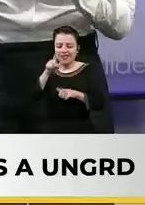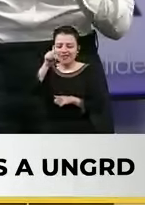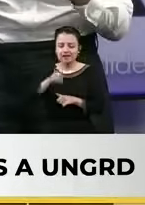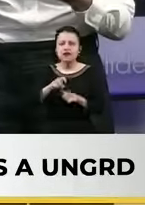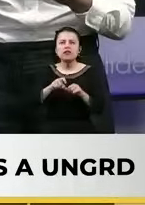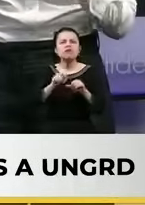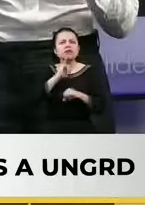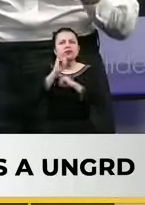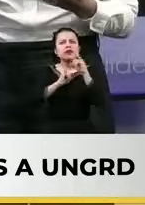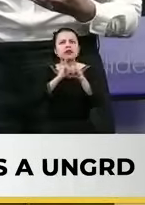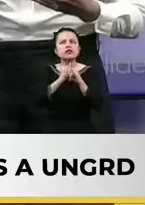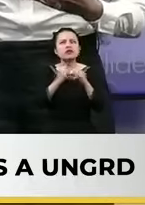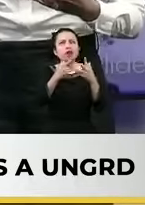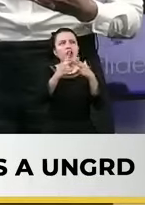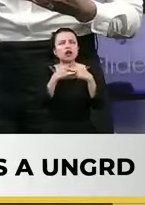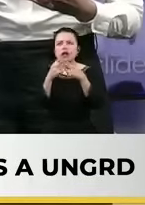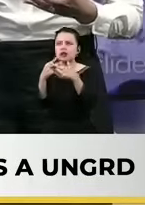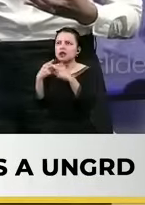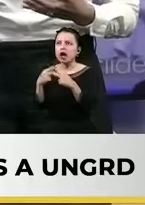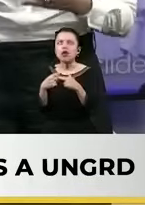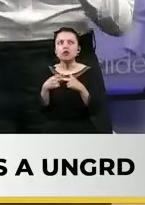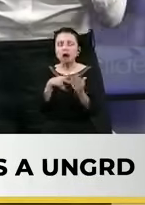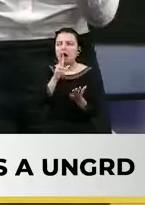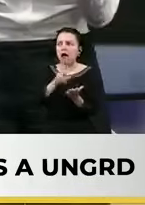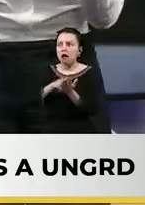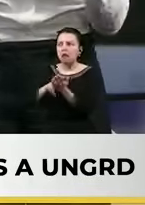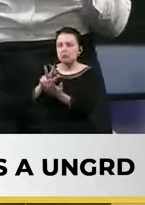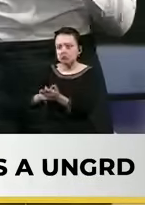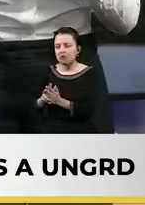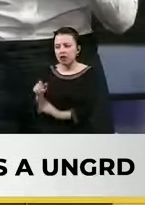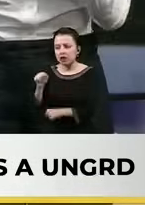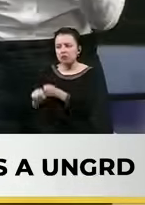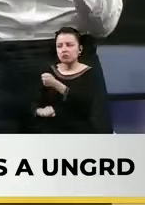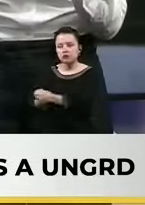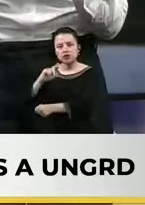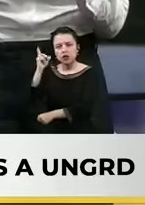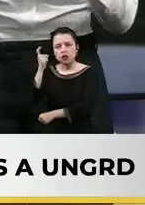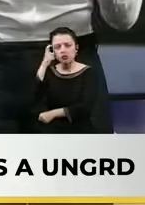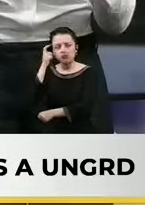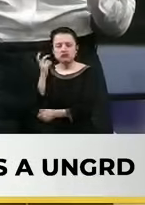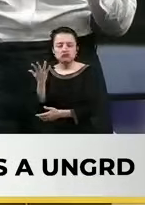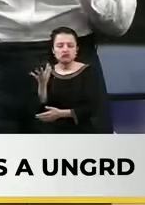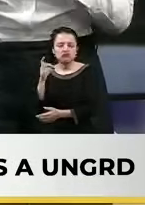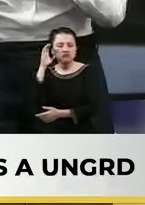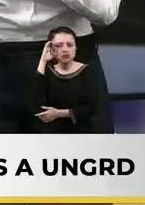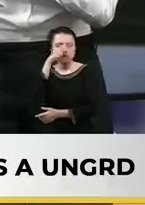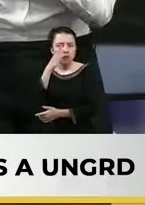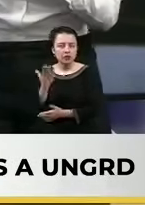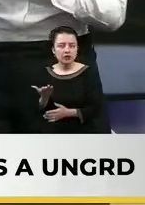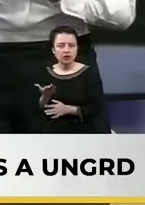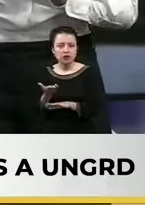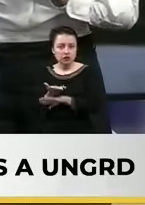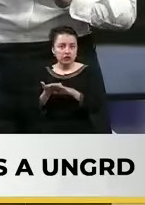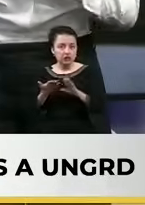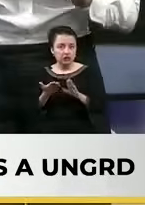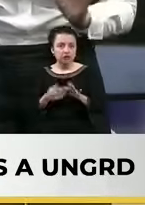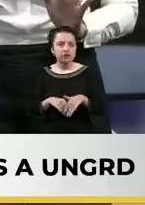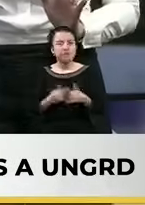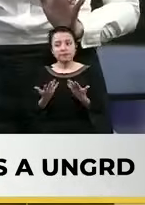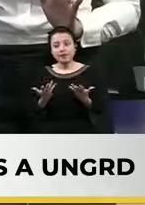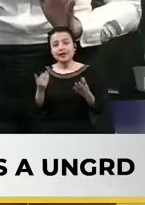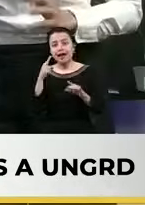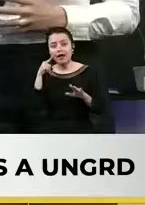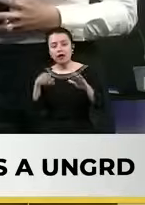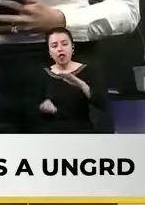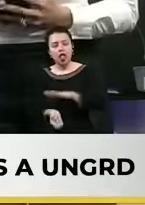estaba pidiendo el gobierno del presidente Gustavo Petro. Uh-huh. Y allí es donde se da todo este entramado, sí, según los denunciantes, sí, de